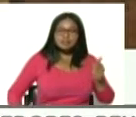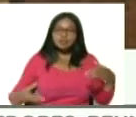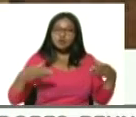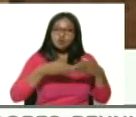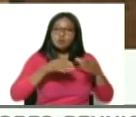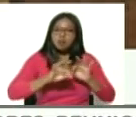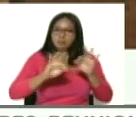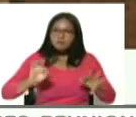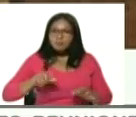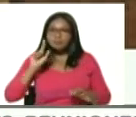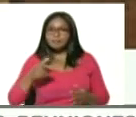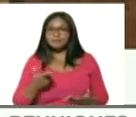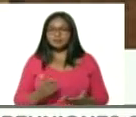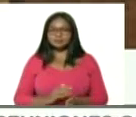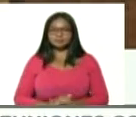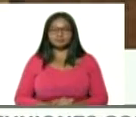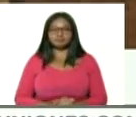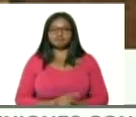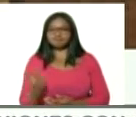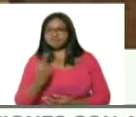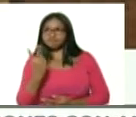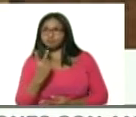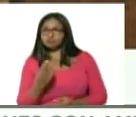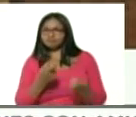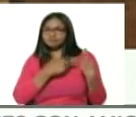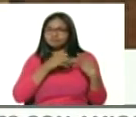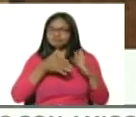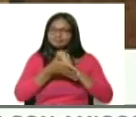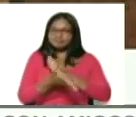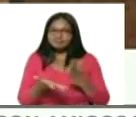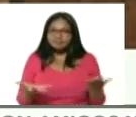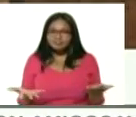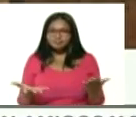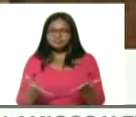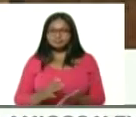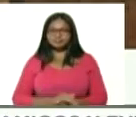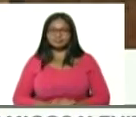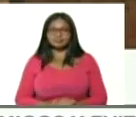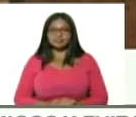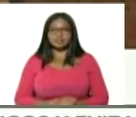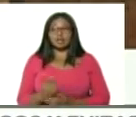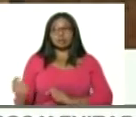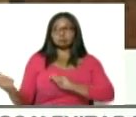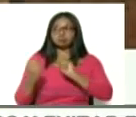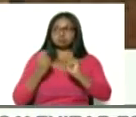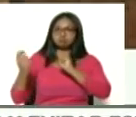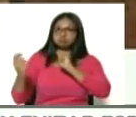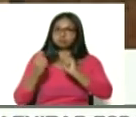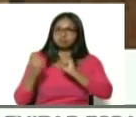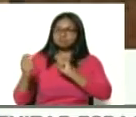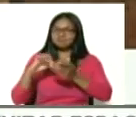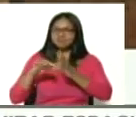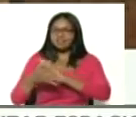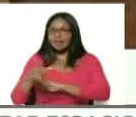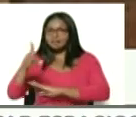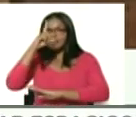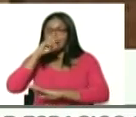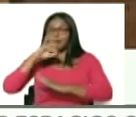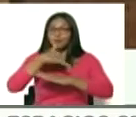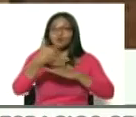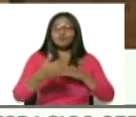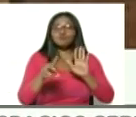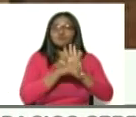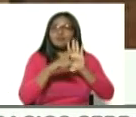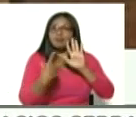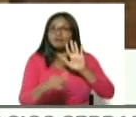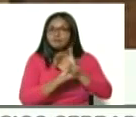comisión. Ellos tienen en sus manos el debate este año del proyecto de ley que